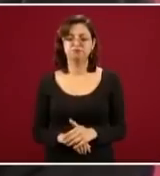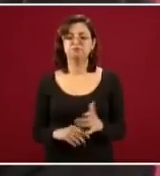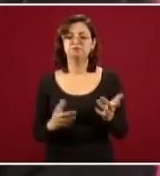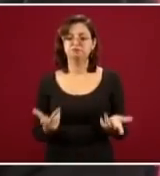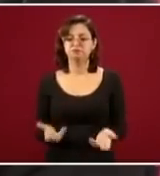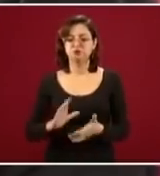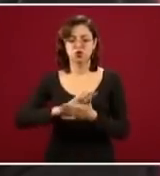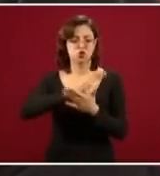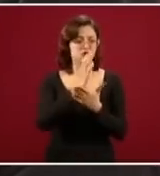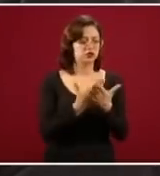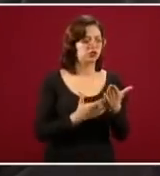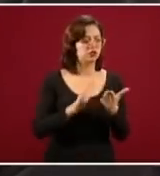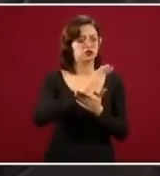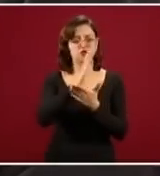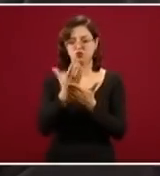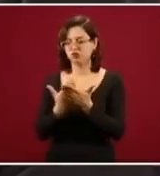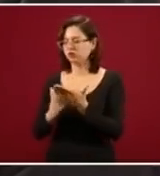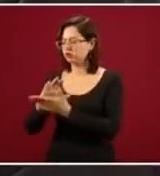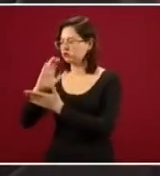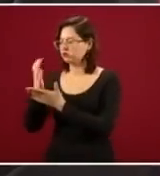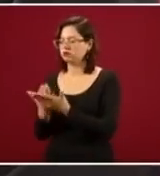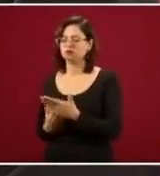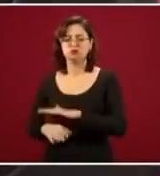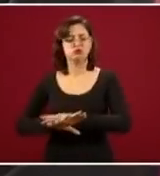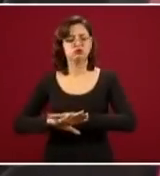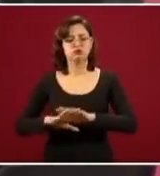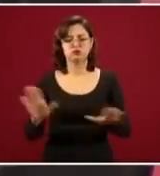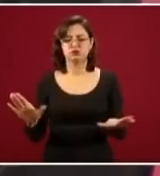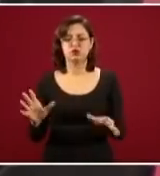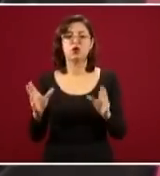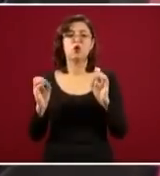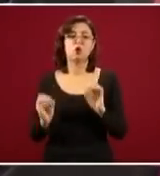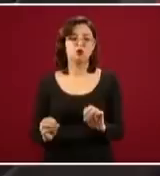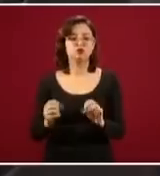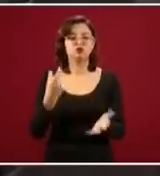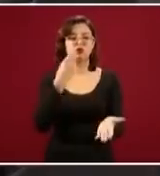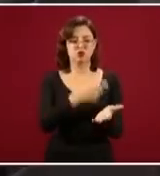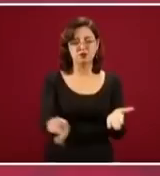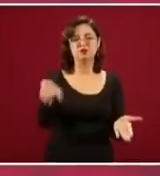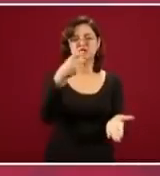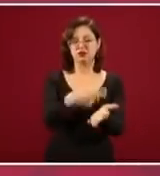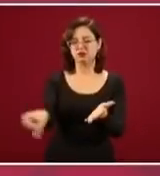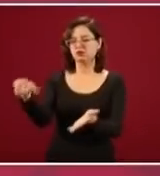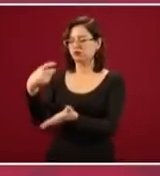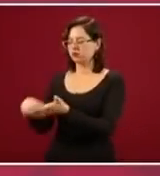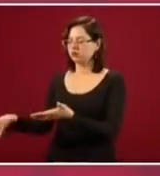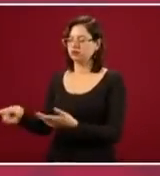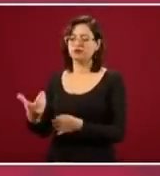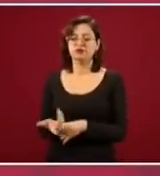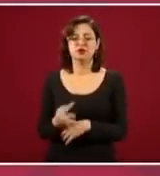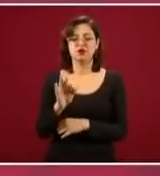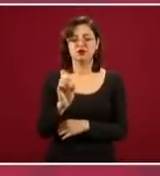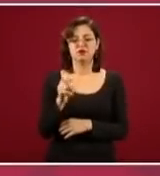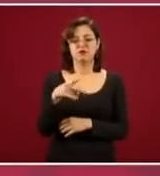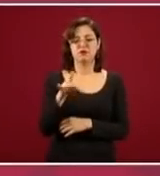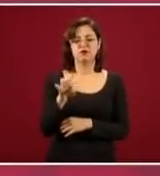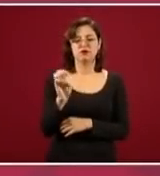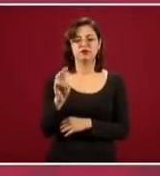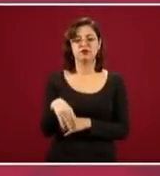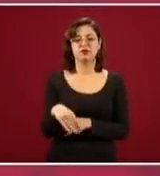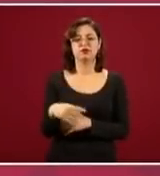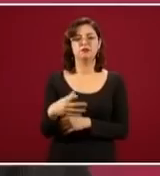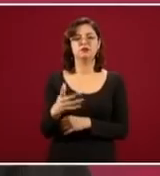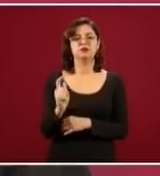den contratos, o mejor dicho, que no se realicen compras, porque claro, lo del FONDEM